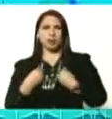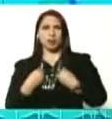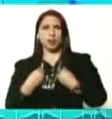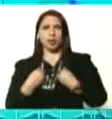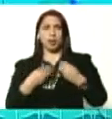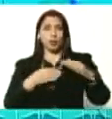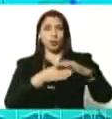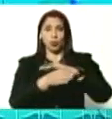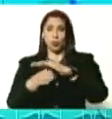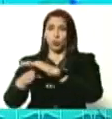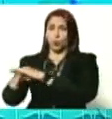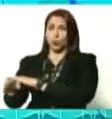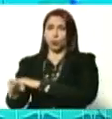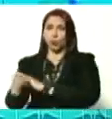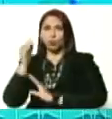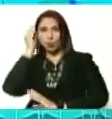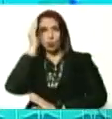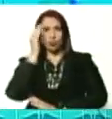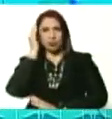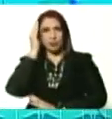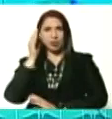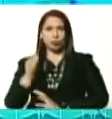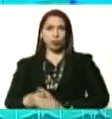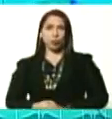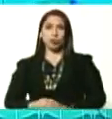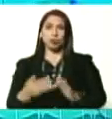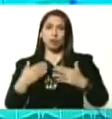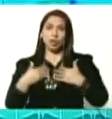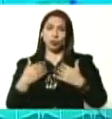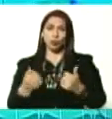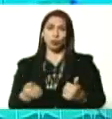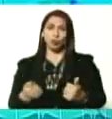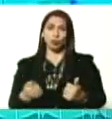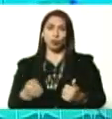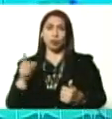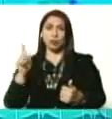acceso directo al conocimiento, a la salud, a los tratamientos.